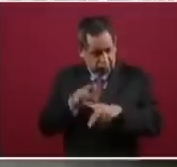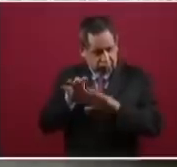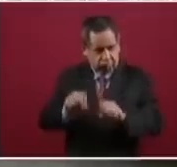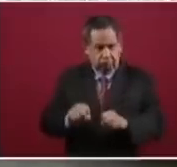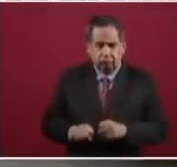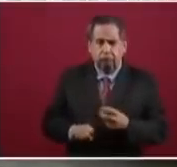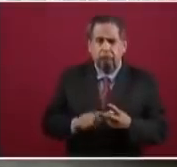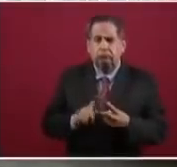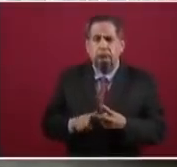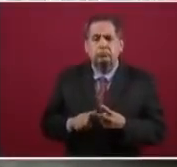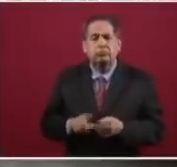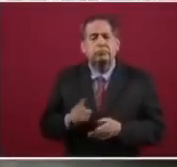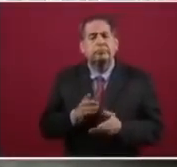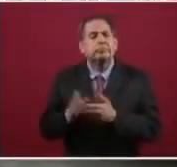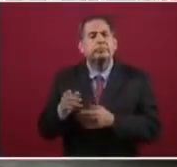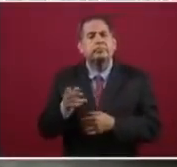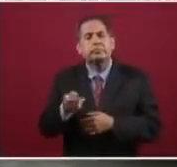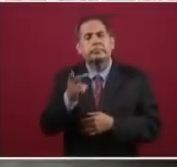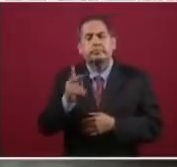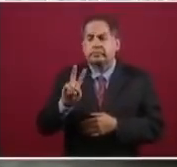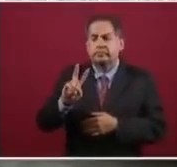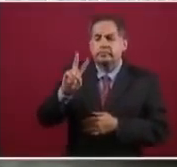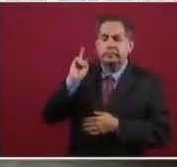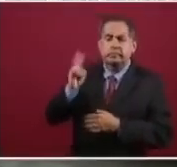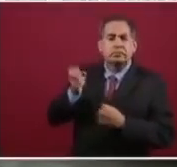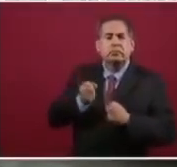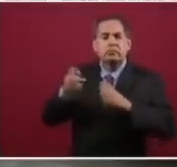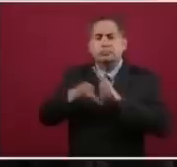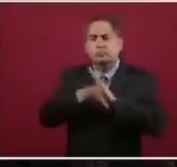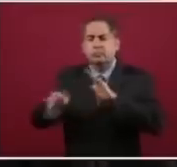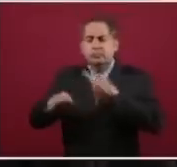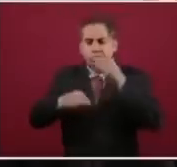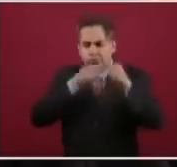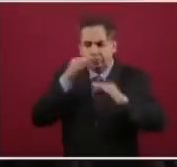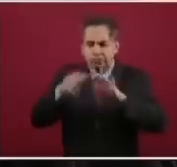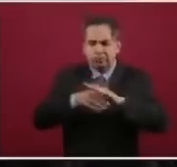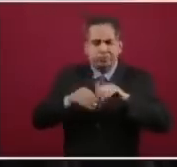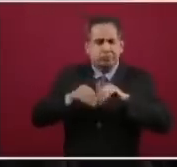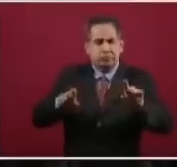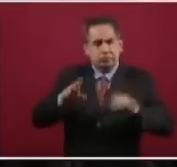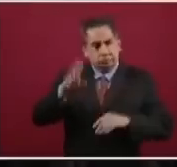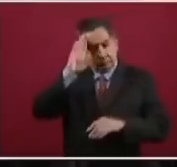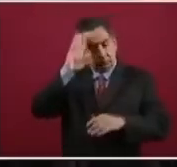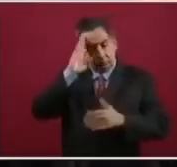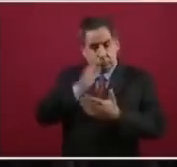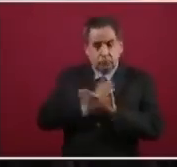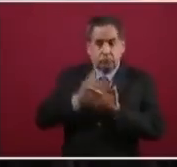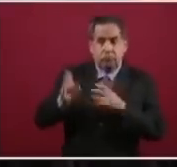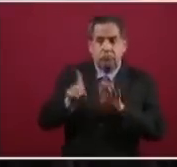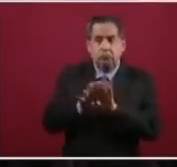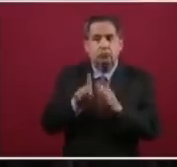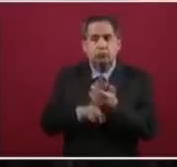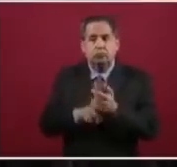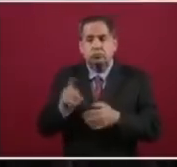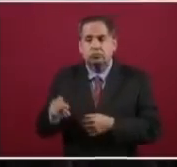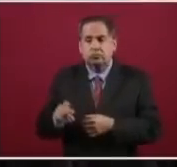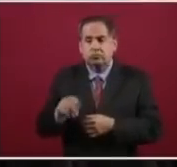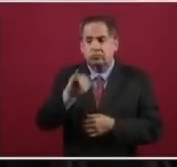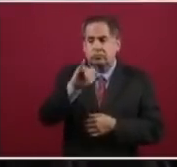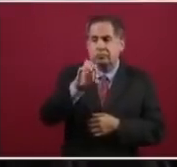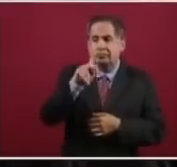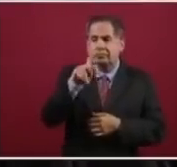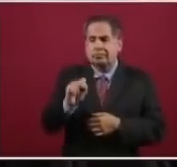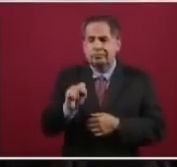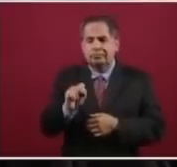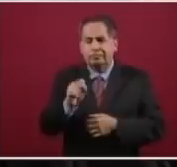lado es una pregunta un poco aparte el viernes pasado muchos medios de comunicación como que magnificaron la noticia sobre la desaparición del iev a la